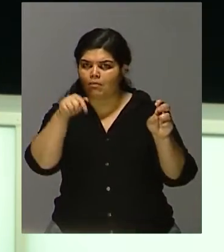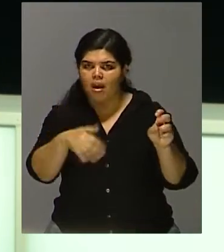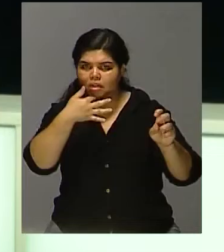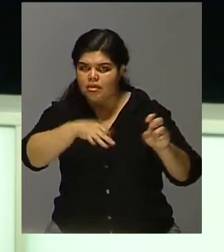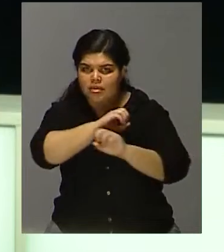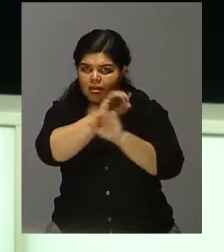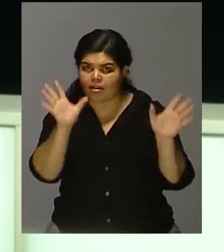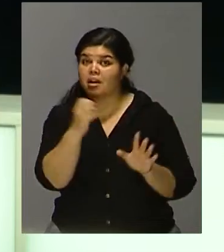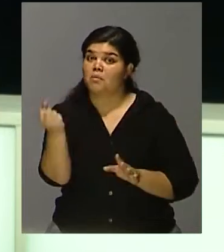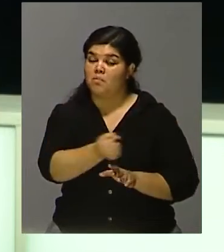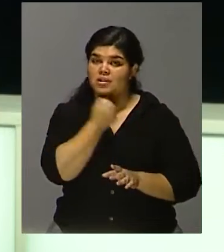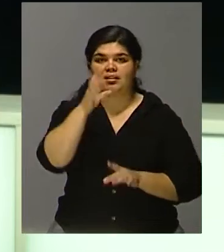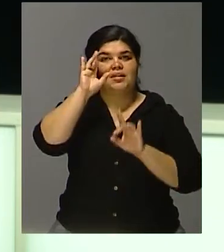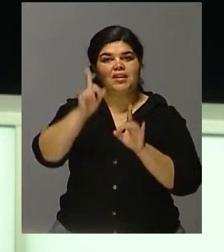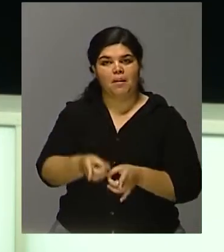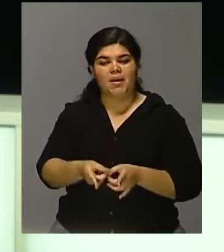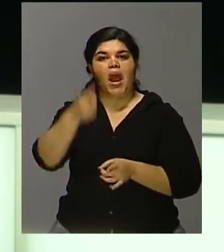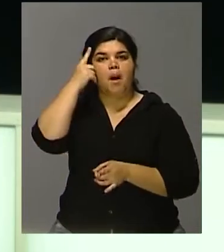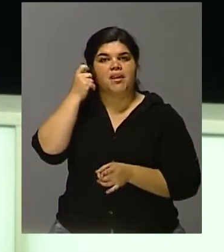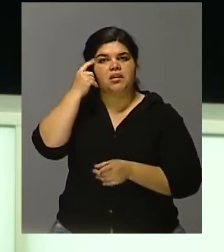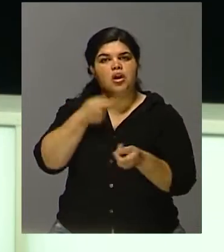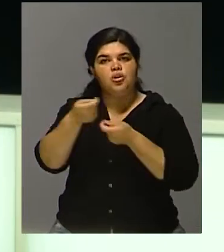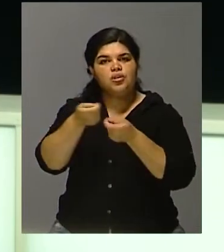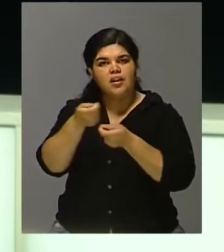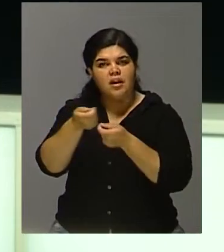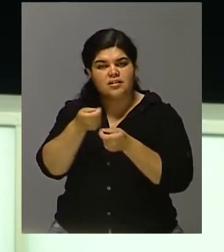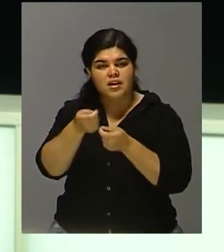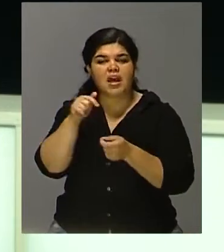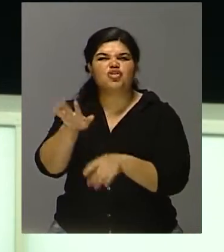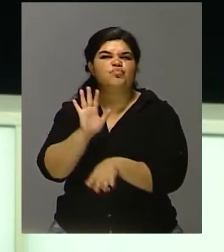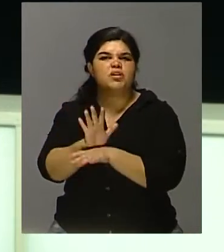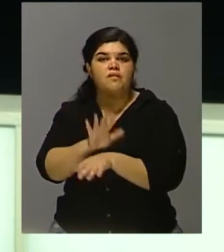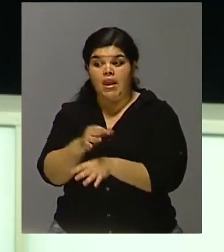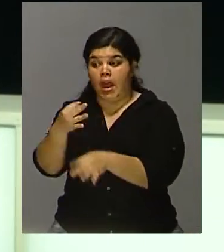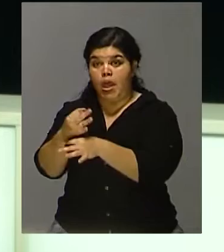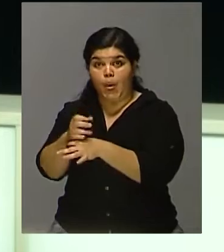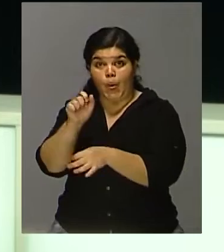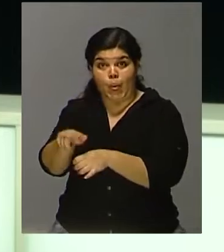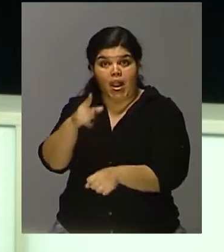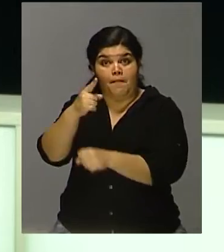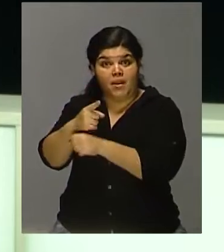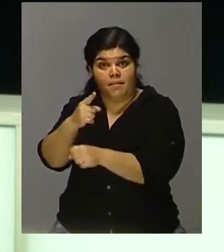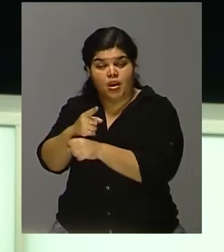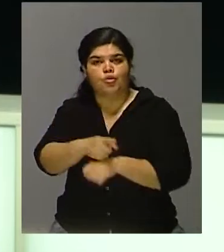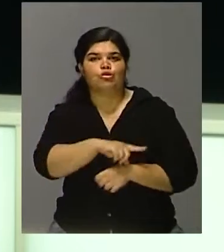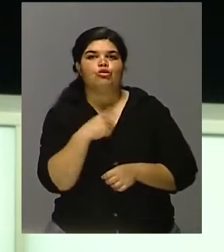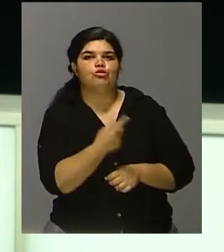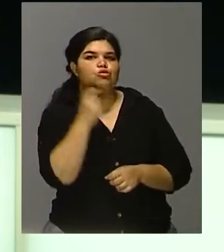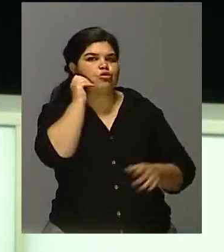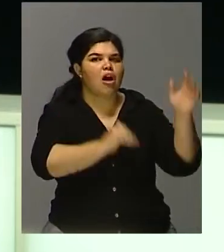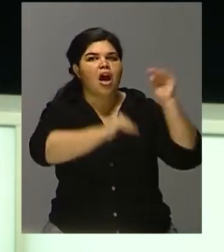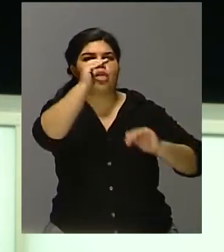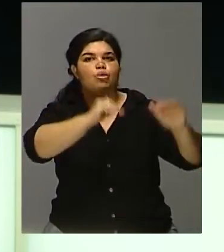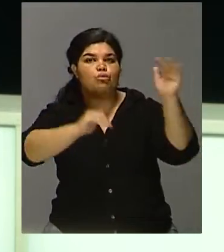que la educación financiera debe venir, por ejemplo, de la escuela, pero también nosotros como adultos debemos educar